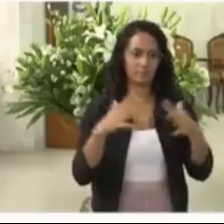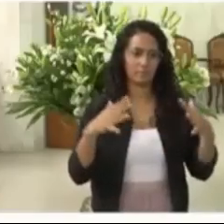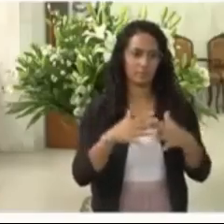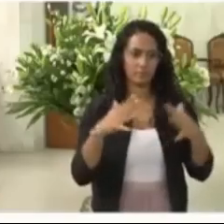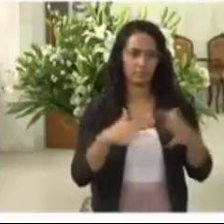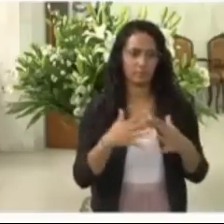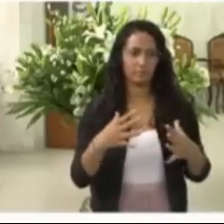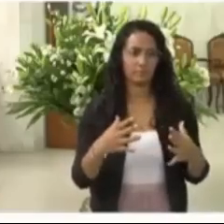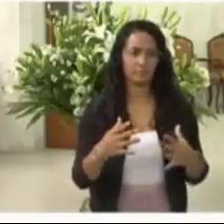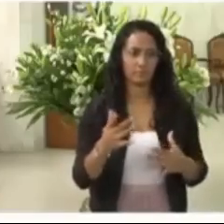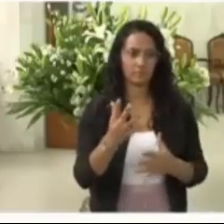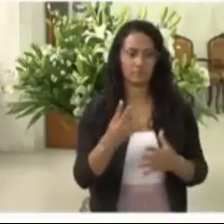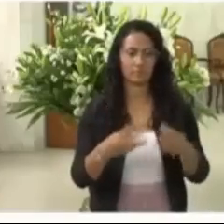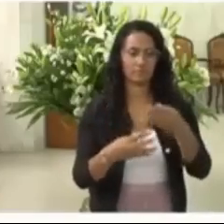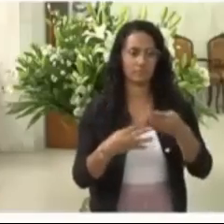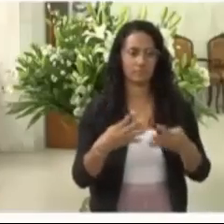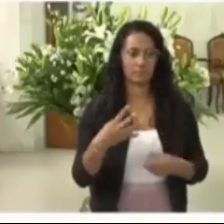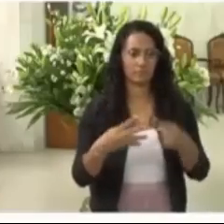Josafat